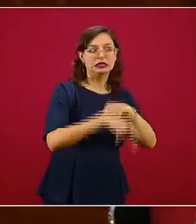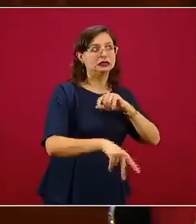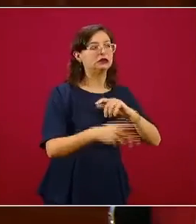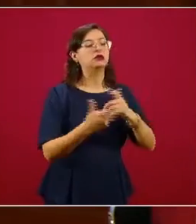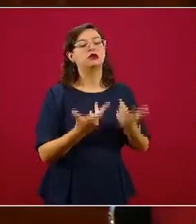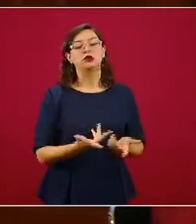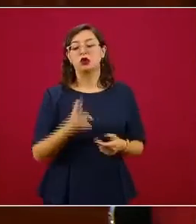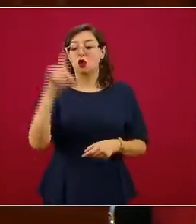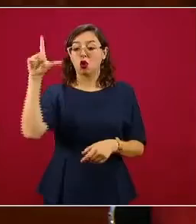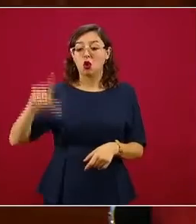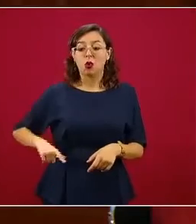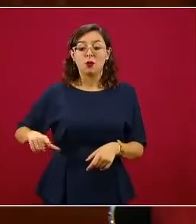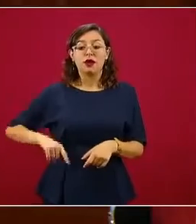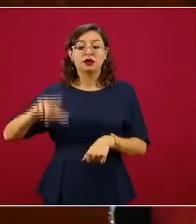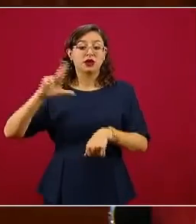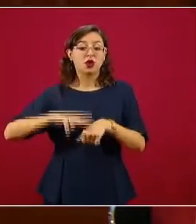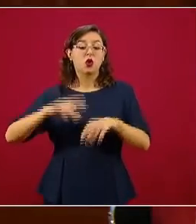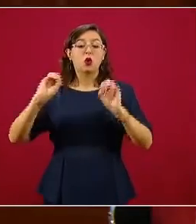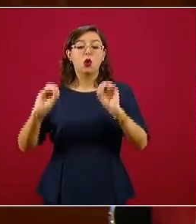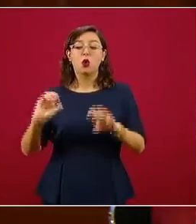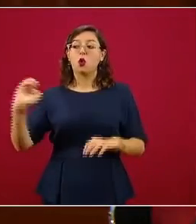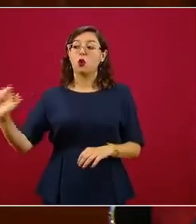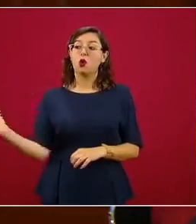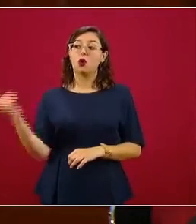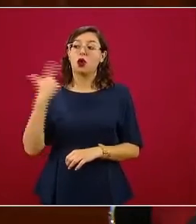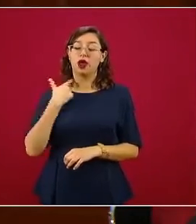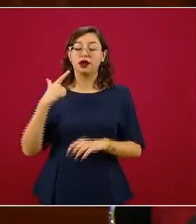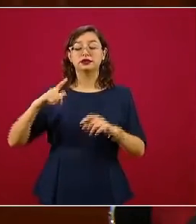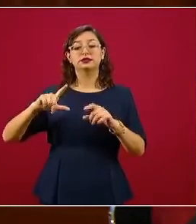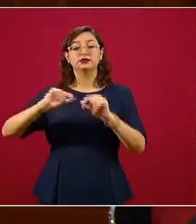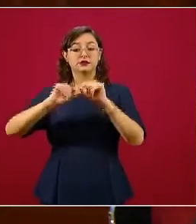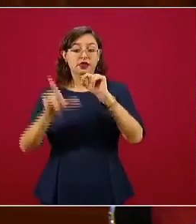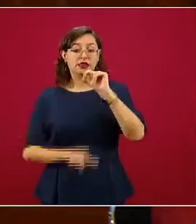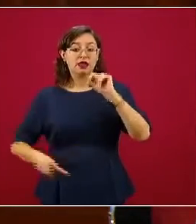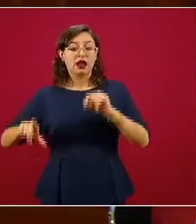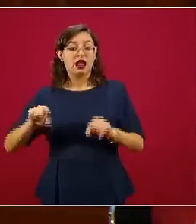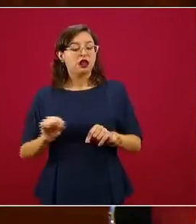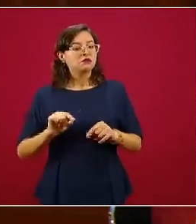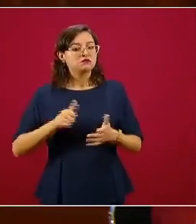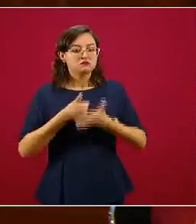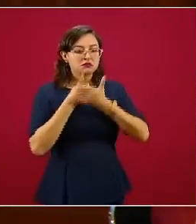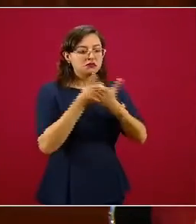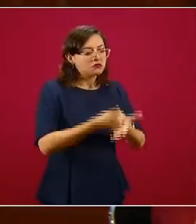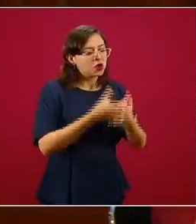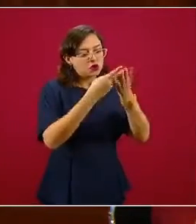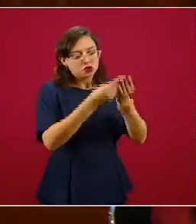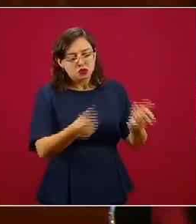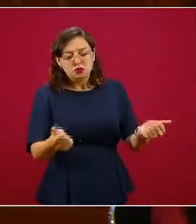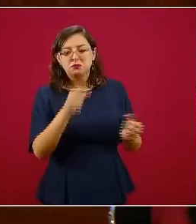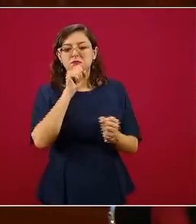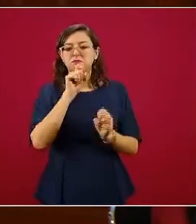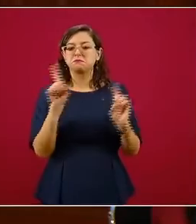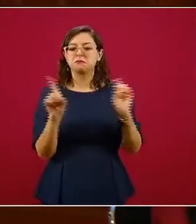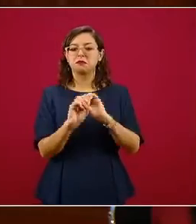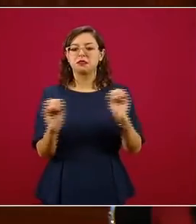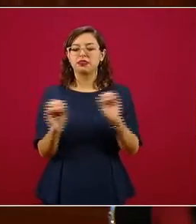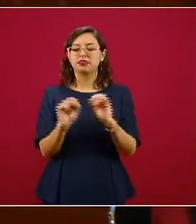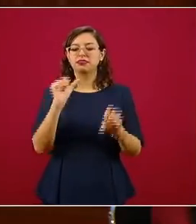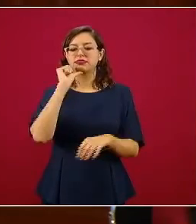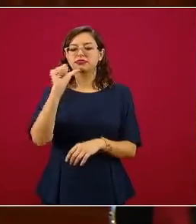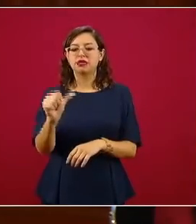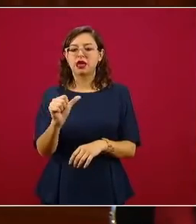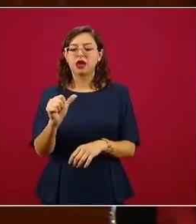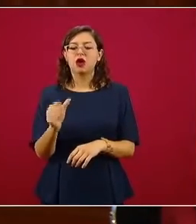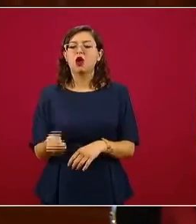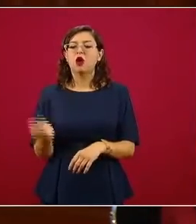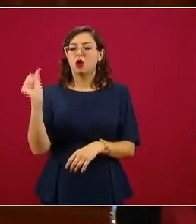o gobierno federal del pasado lo ha podido resolver. Entonces, ahí habla, las cifras que dio